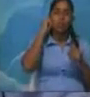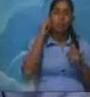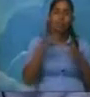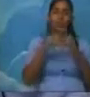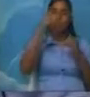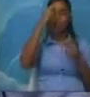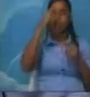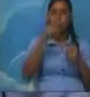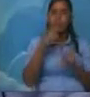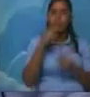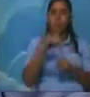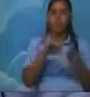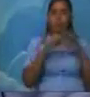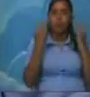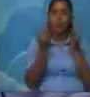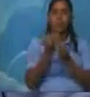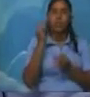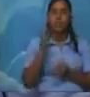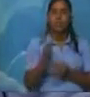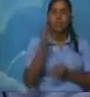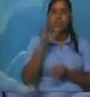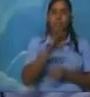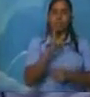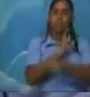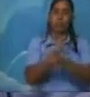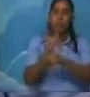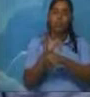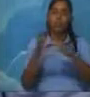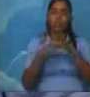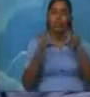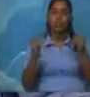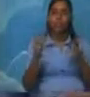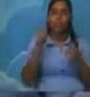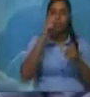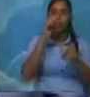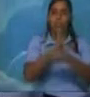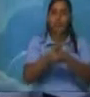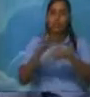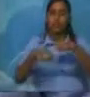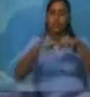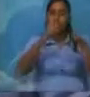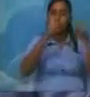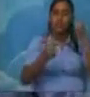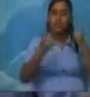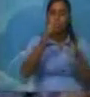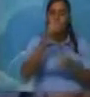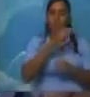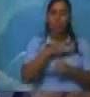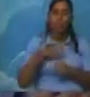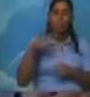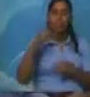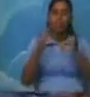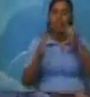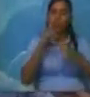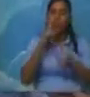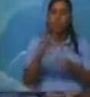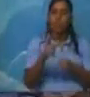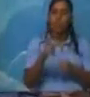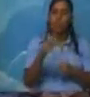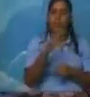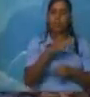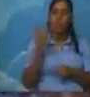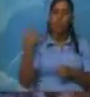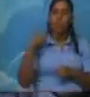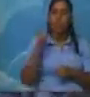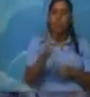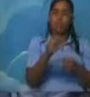padres de familia siempre estamos cuidando cualquier cosa el hombre cuida su carro no quiere que el carro esté mal quiere tenerlo bien